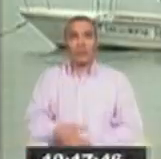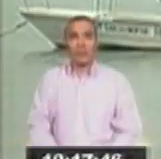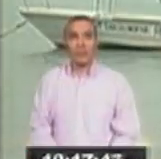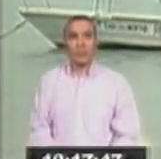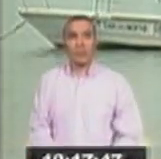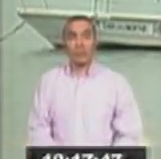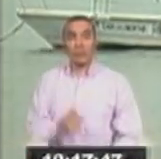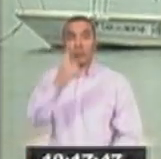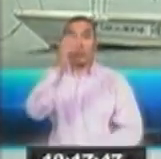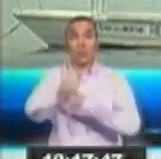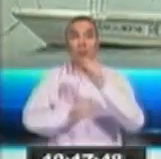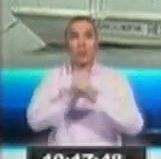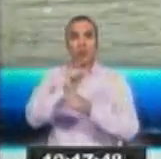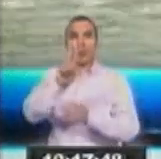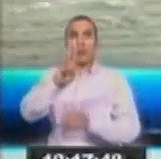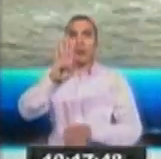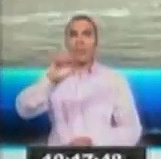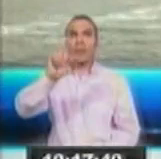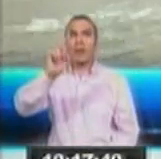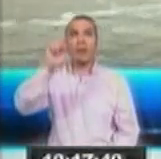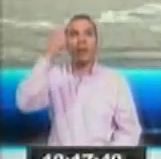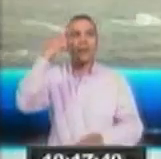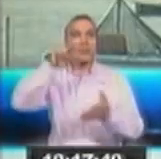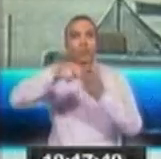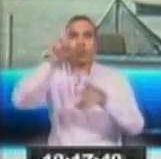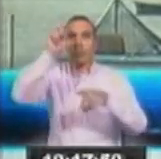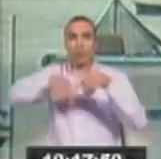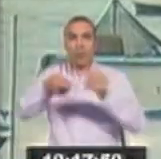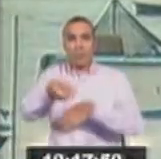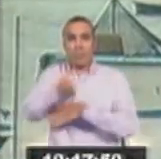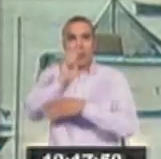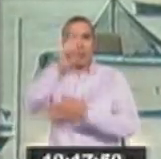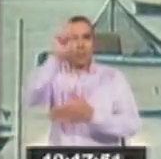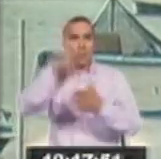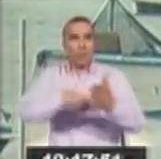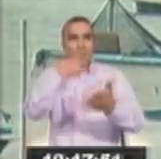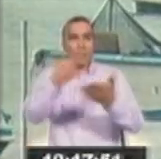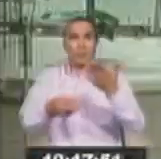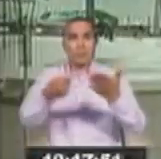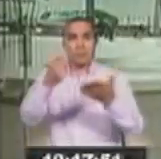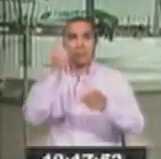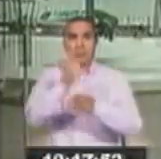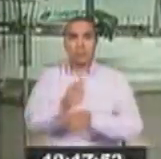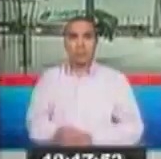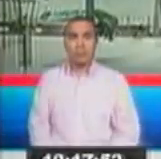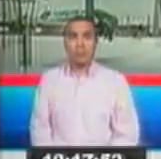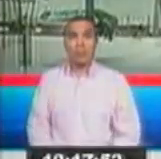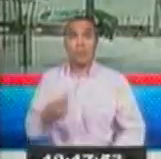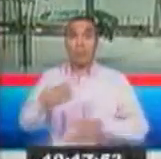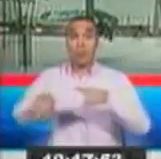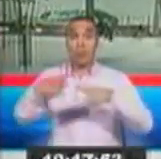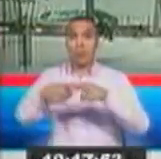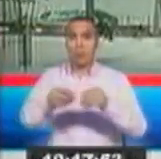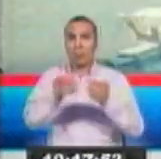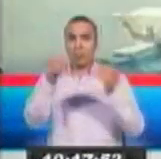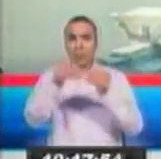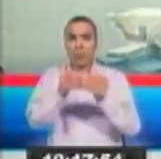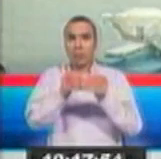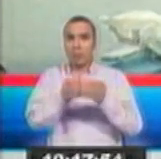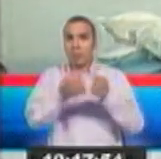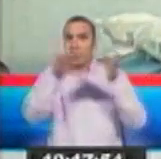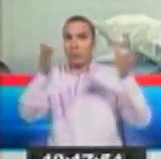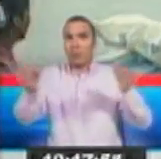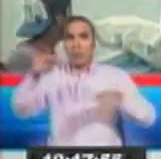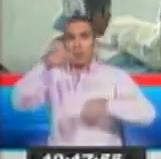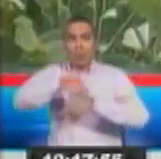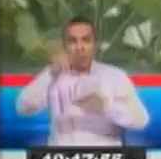En el año son dos las vedas establecidas para que los pesqueros artesanales con red de CERCOP suspendan sus actividades, pero una extensión a la última disposición tomó